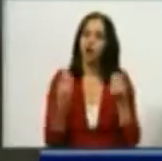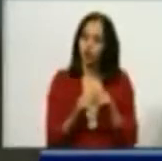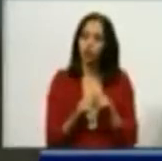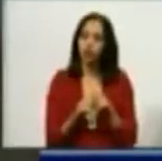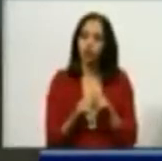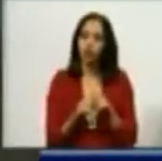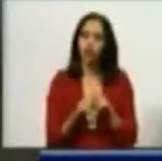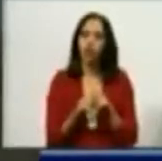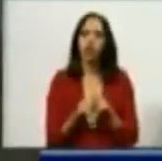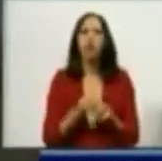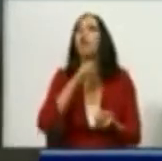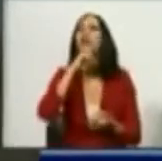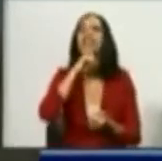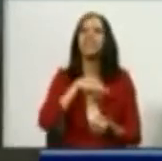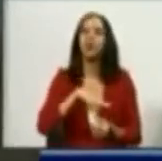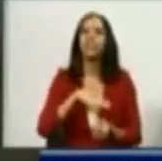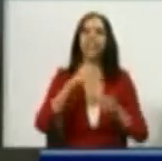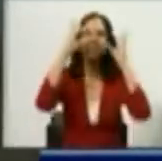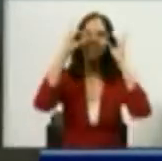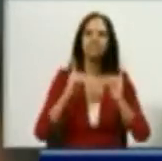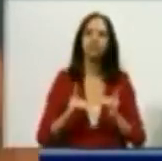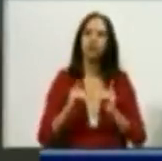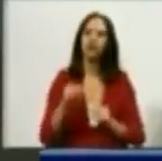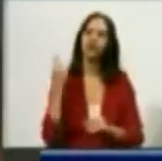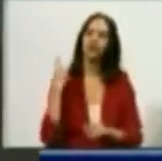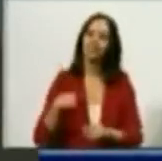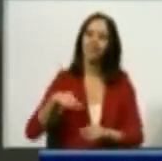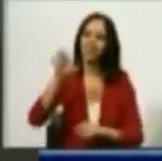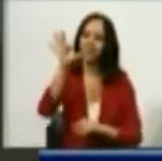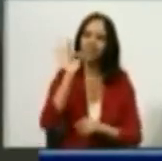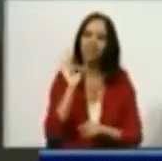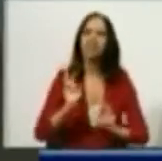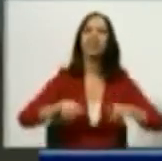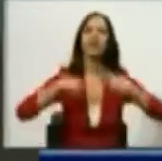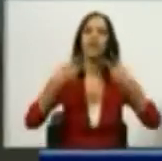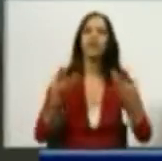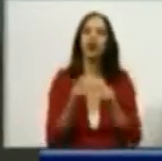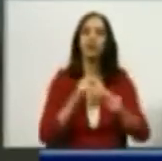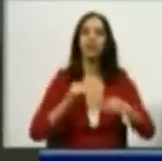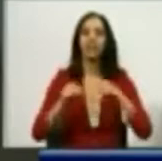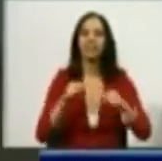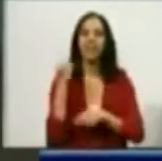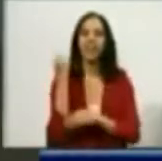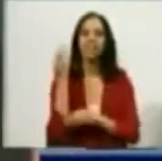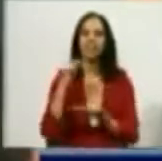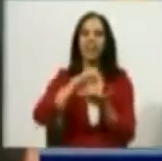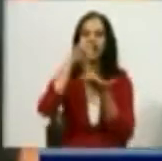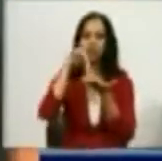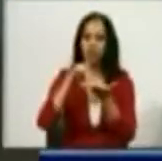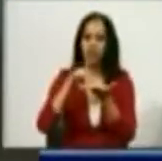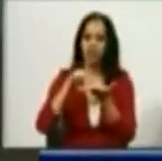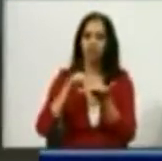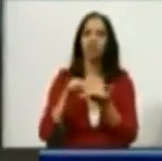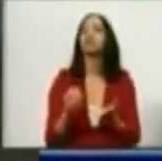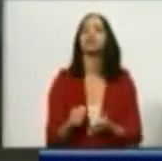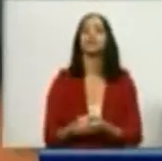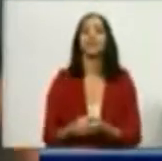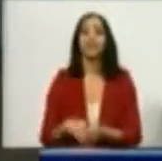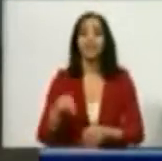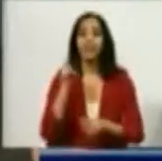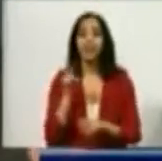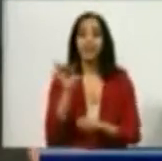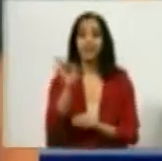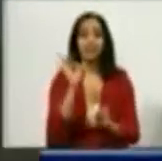por una histórica decisión que tiene que tomar la nueva junta directiva de la asamblea nacional que es la